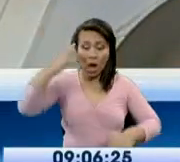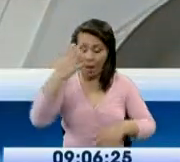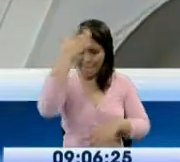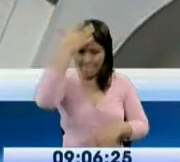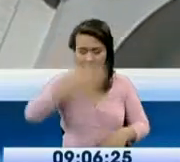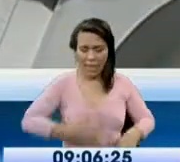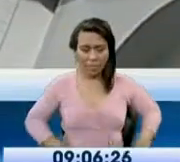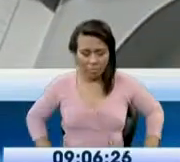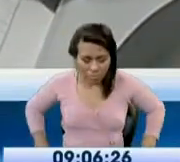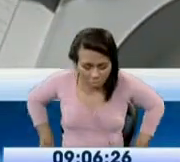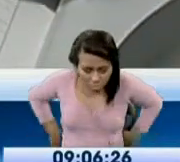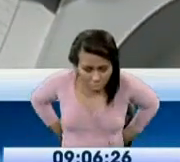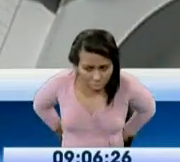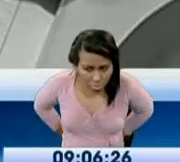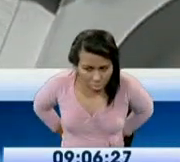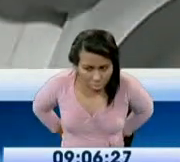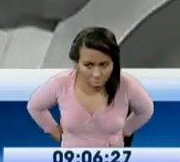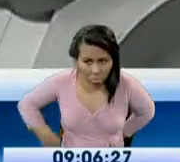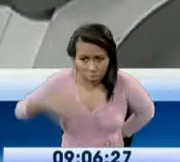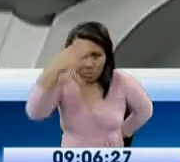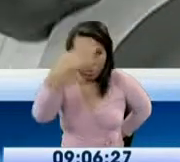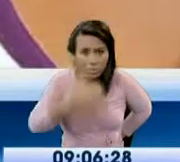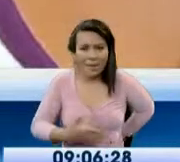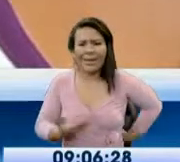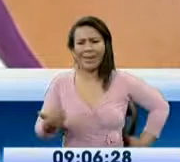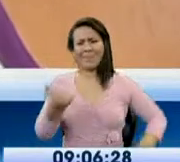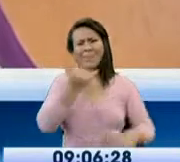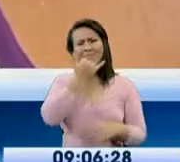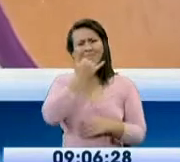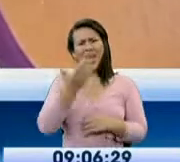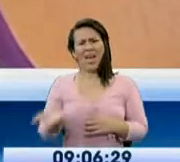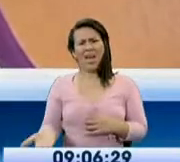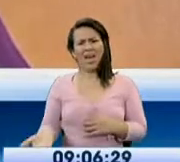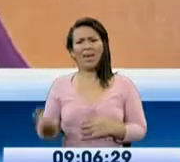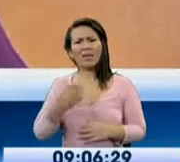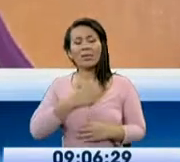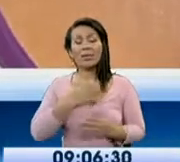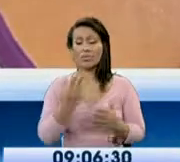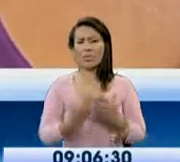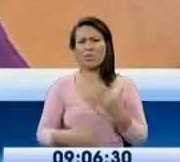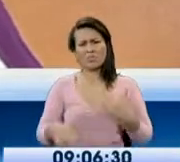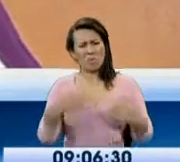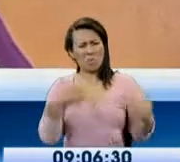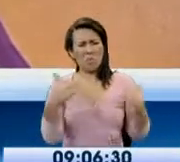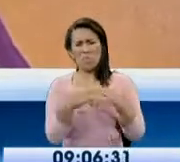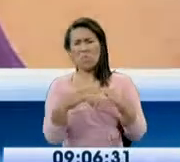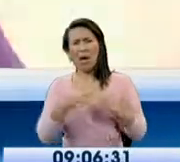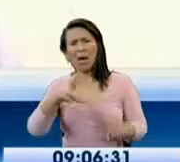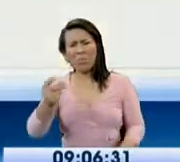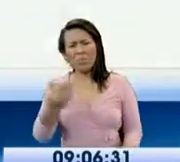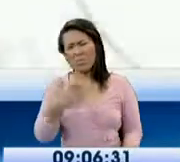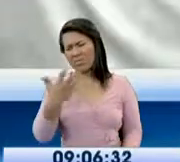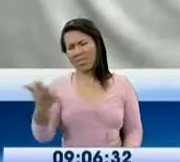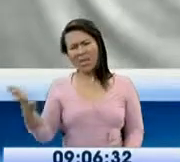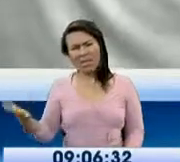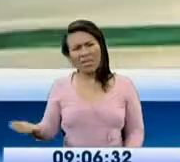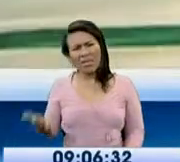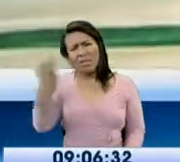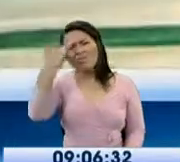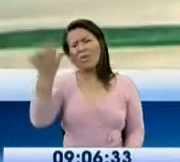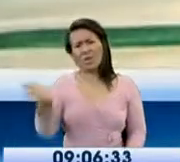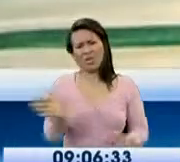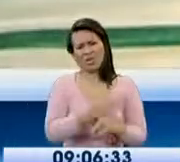la cabeza hacia abajo sobre la pared y las manos hacia atrás, en pleno sol, como que mi hijo fuese un delincuente. Indica que